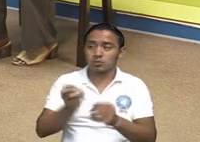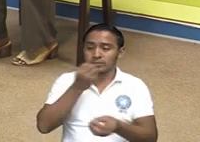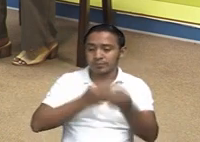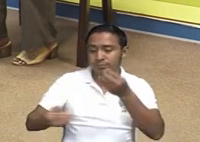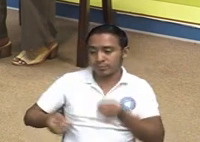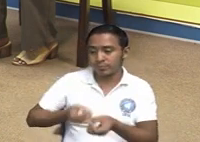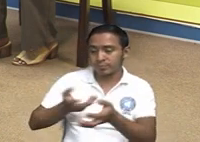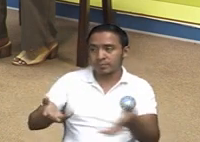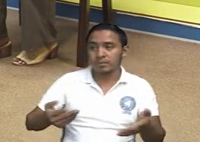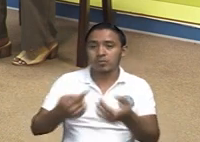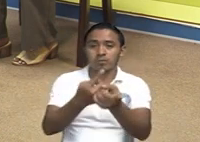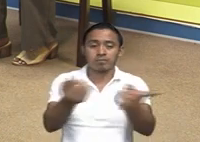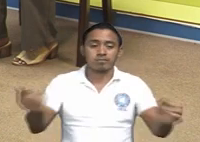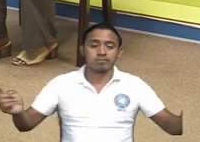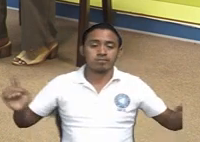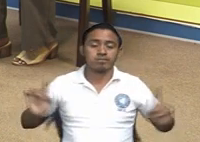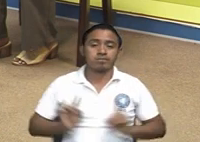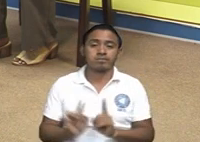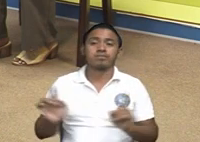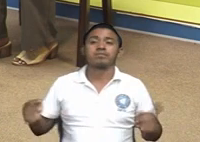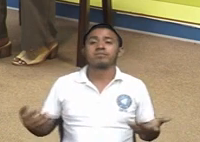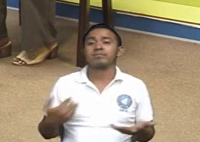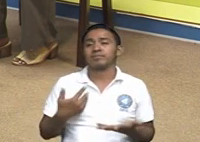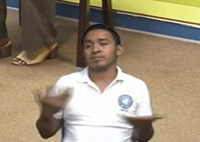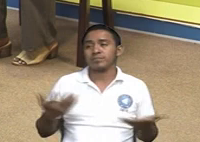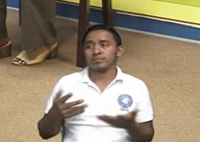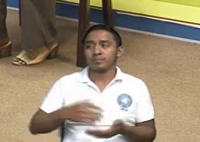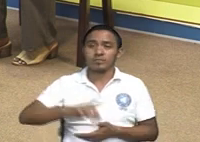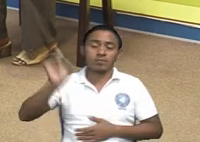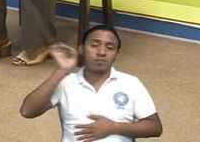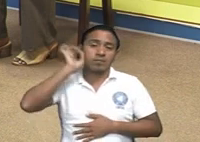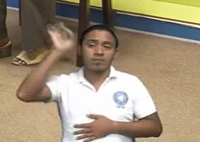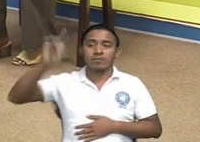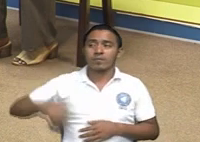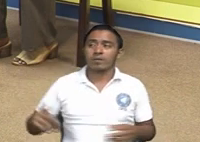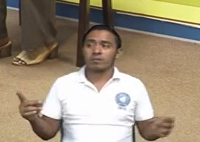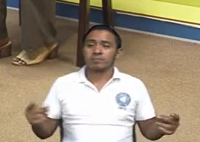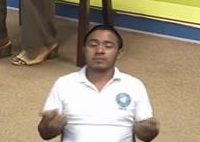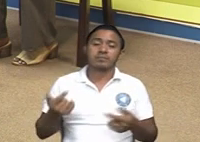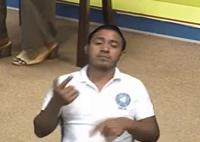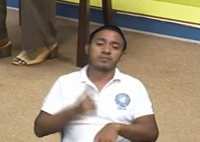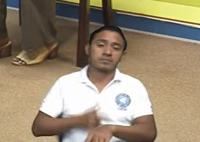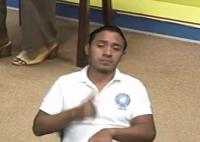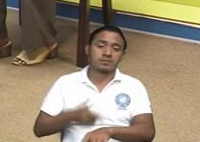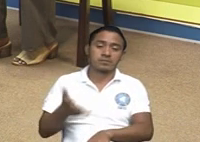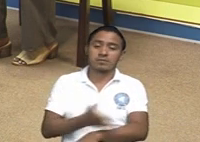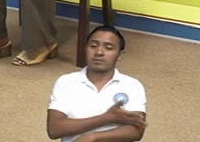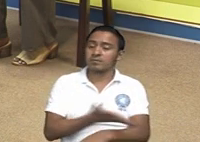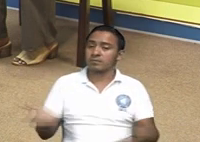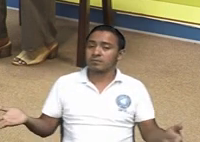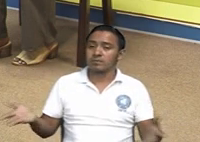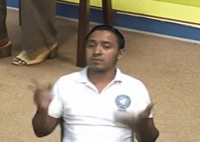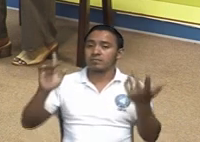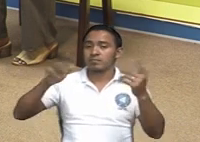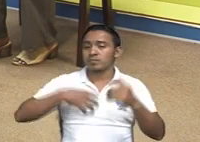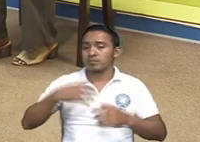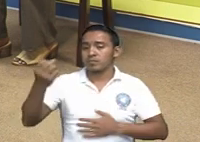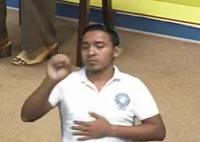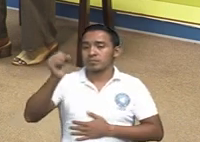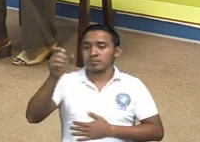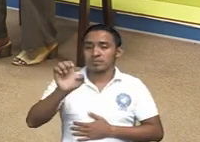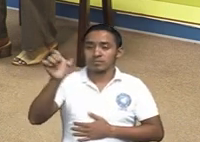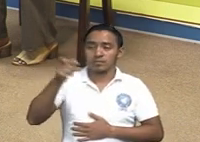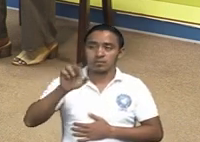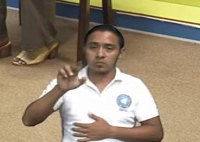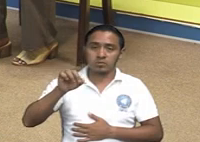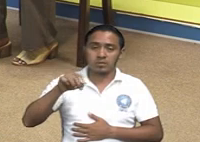todo lo que es el medio ambiente va influyendo en que haya un desarrollo más temprano también, ¿verdad? En la sexualidad. A